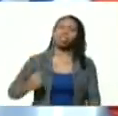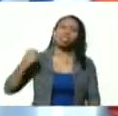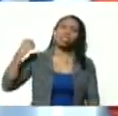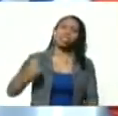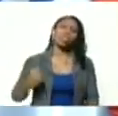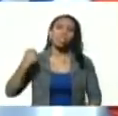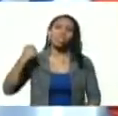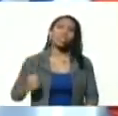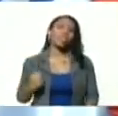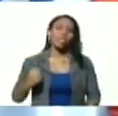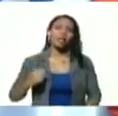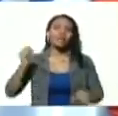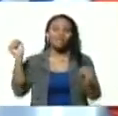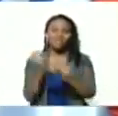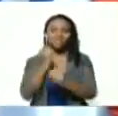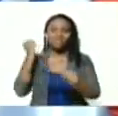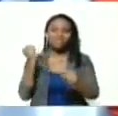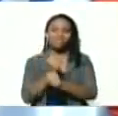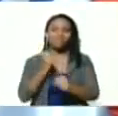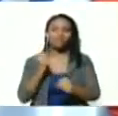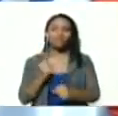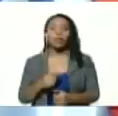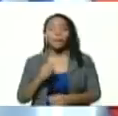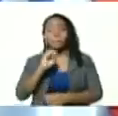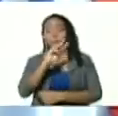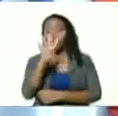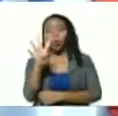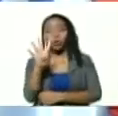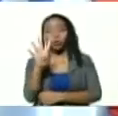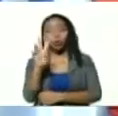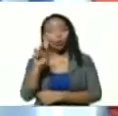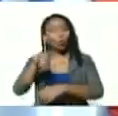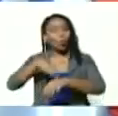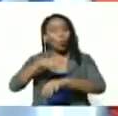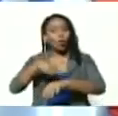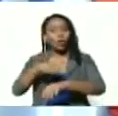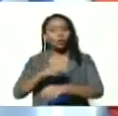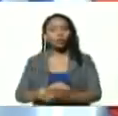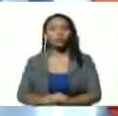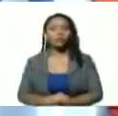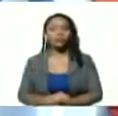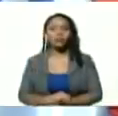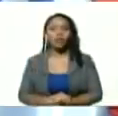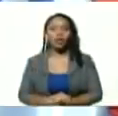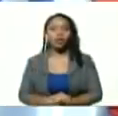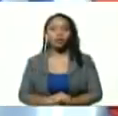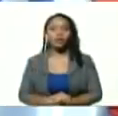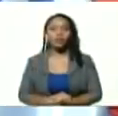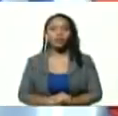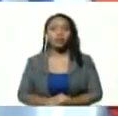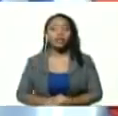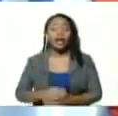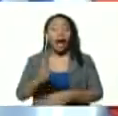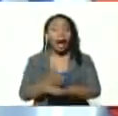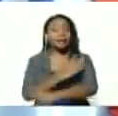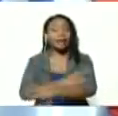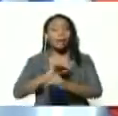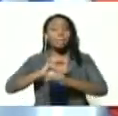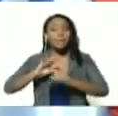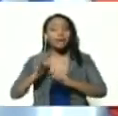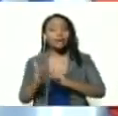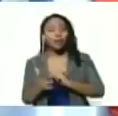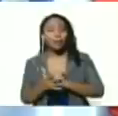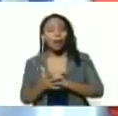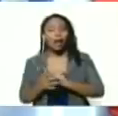abnegadas, trabajadores las 24 horas, más allá de la pandemia, antes de la pandemia y con la propia